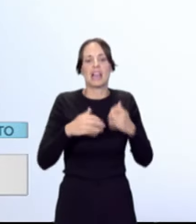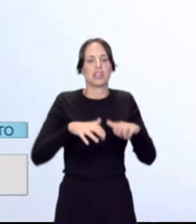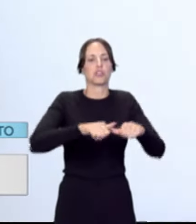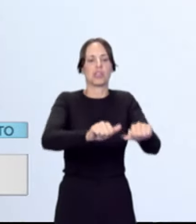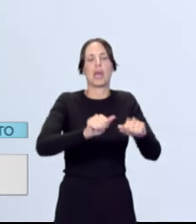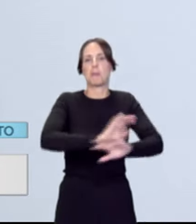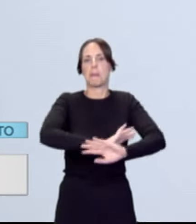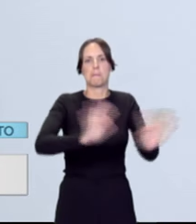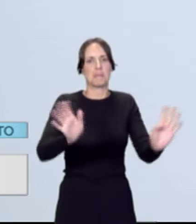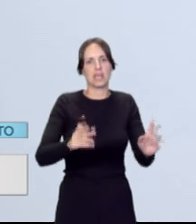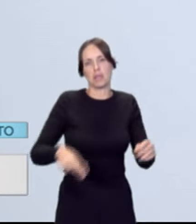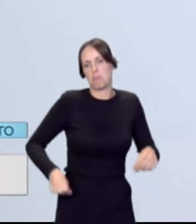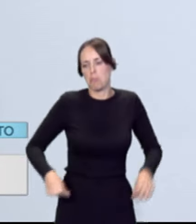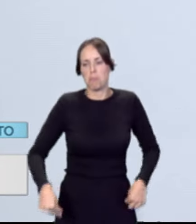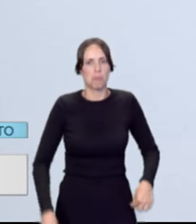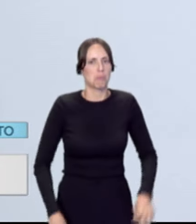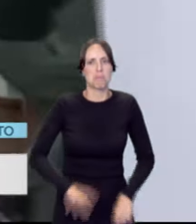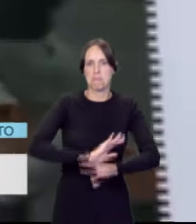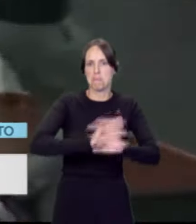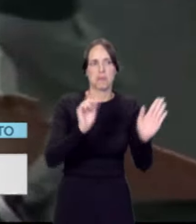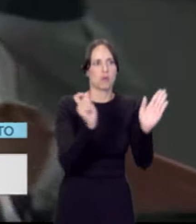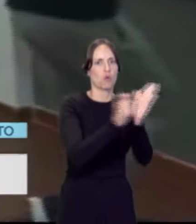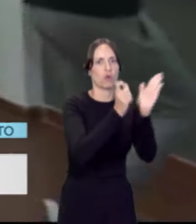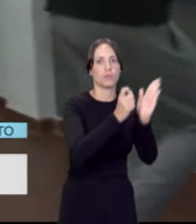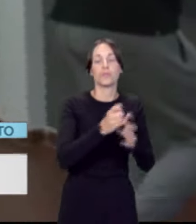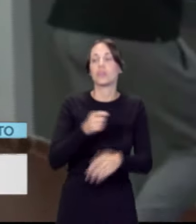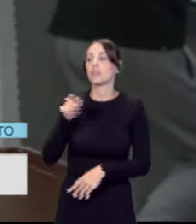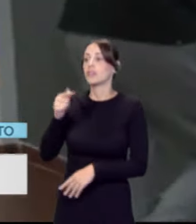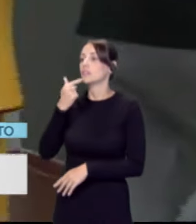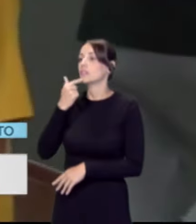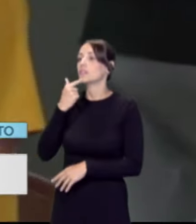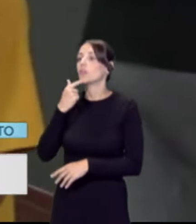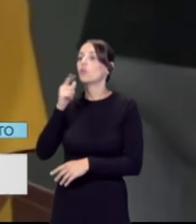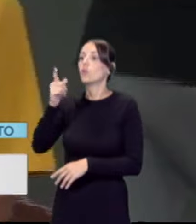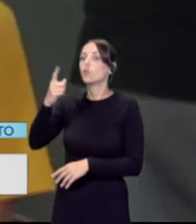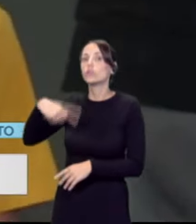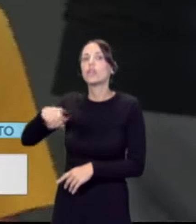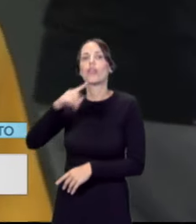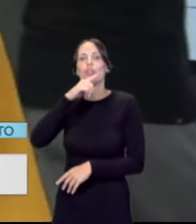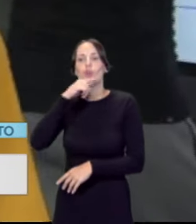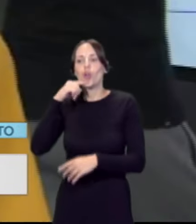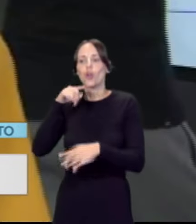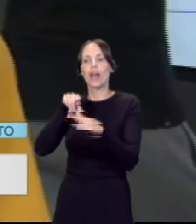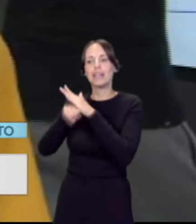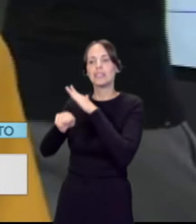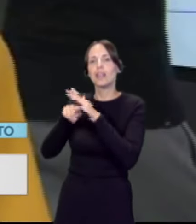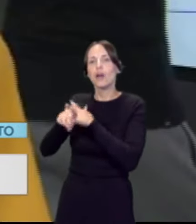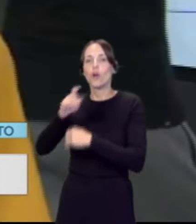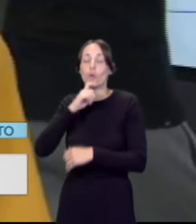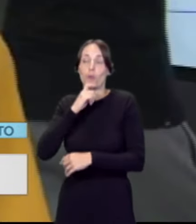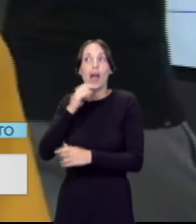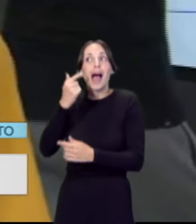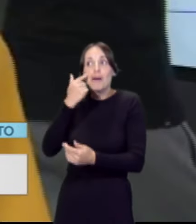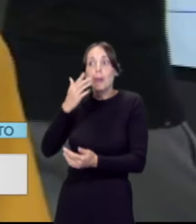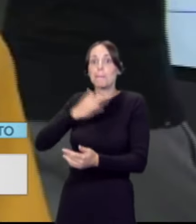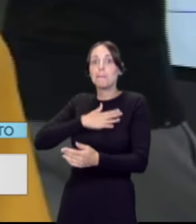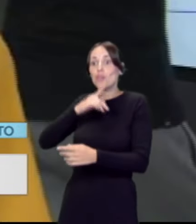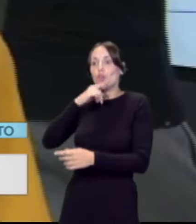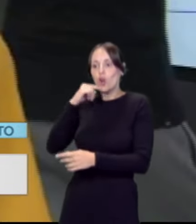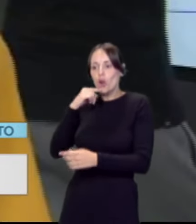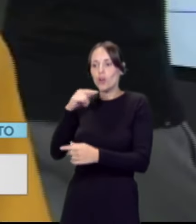cómo gestionar los dolores y yo creo que esa es una de las preguntas más importantes que te voy a hacer hoy. ¿Cómo podemos hacer para gestionar nuestros dolores?